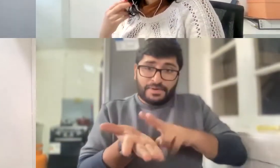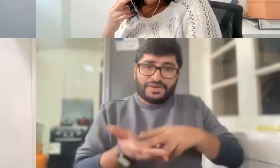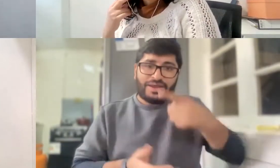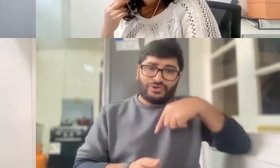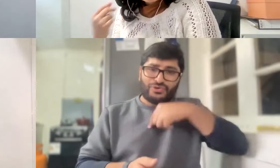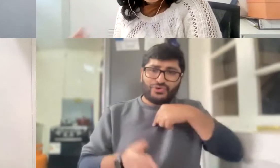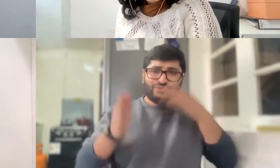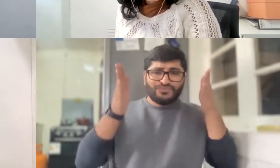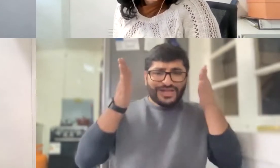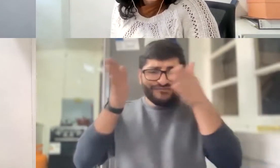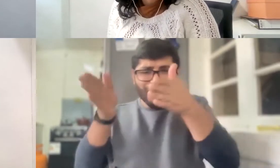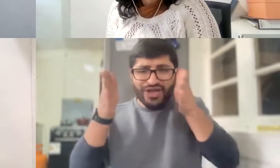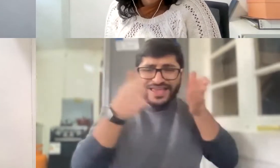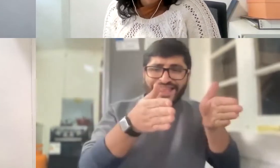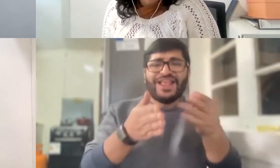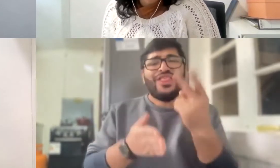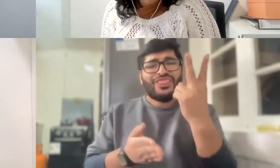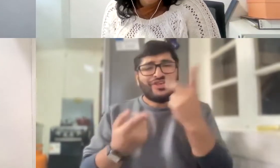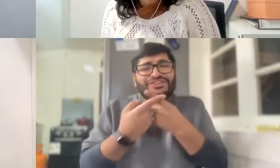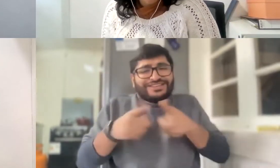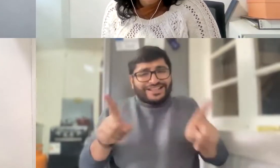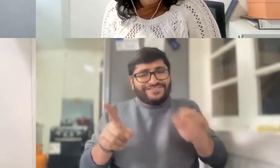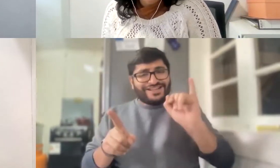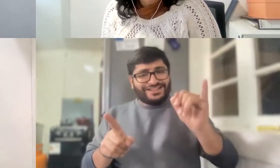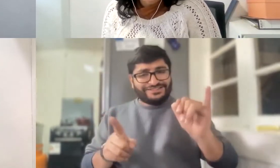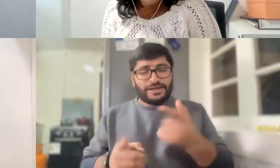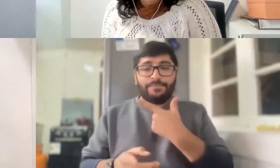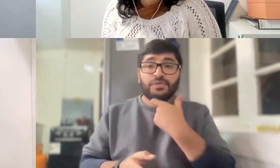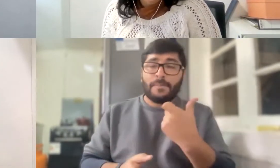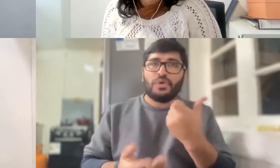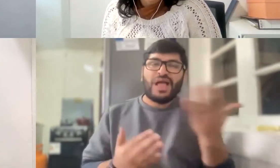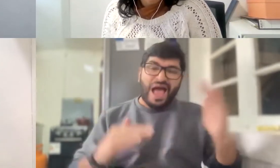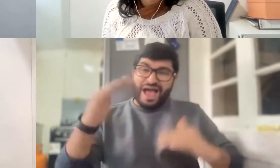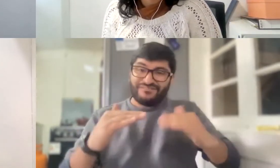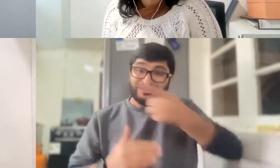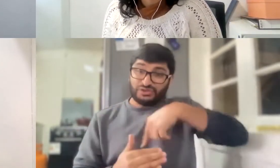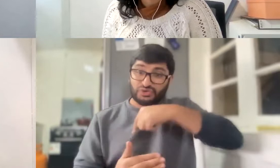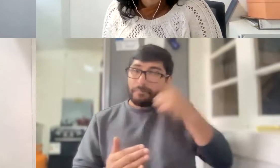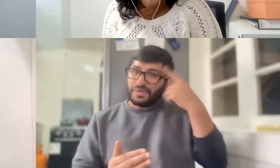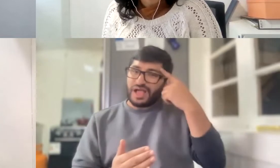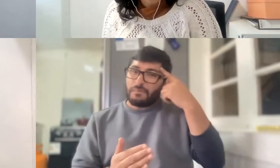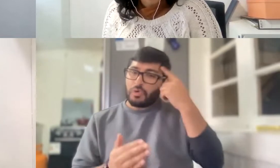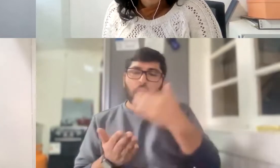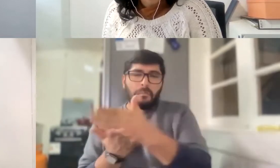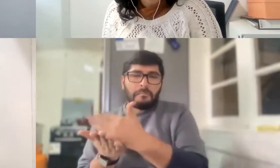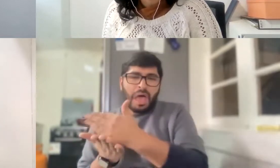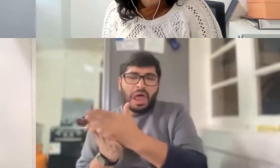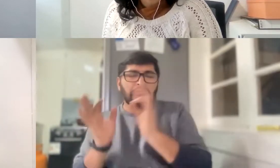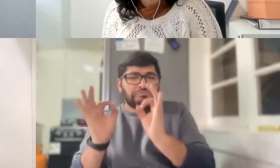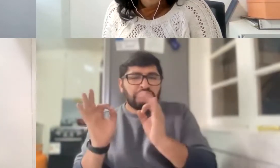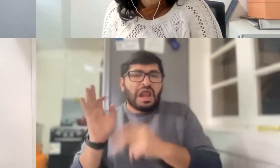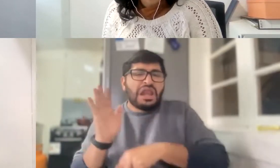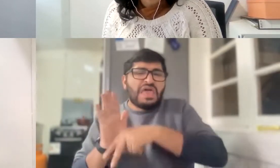Sí, dice, bueno, en verdad, nosotros el enfoque, hay dos tipos de enfoque diferentes para decir. ¿Por qué a veces nosotros